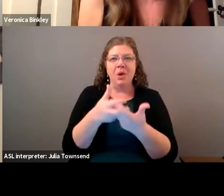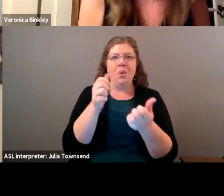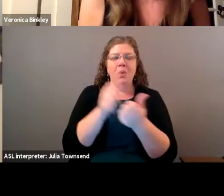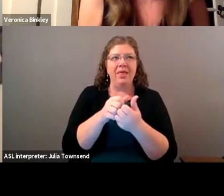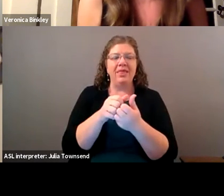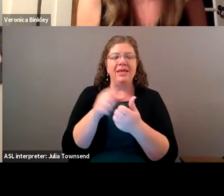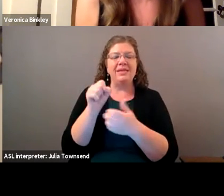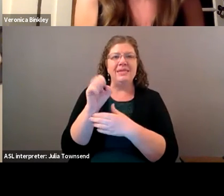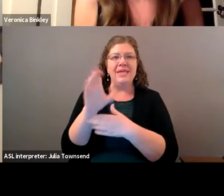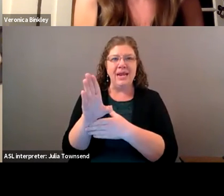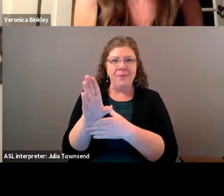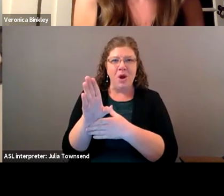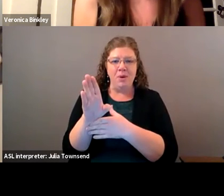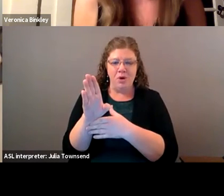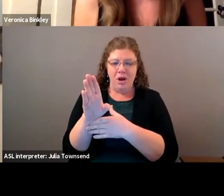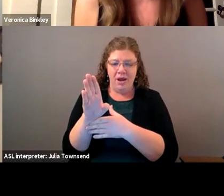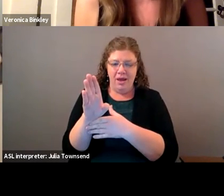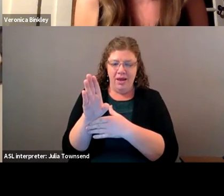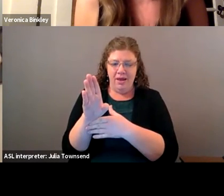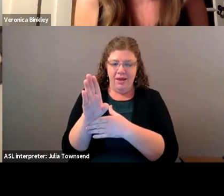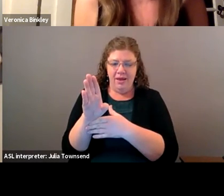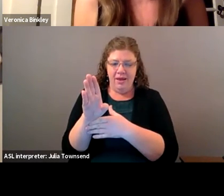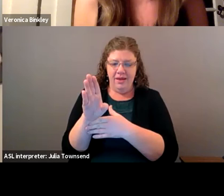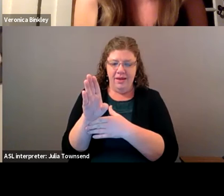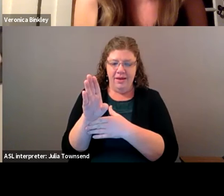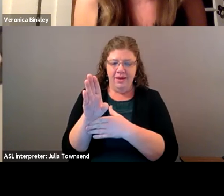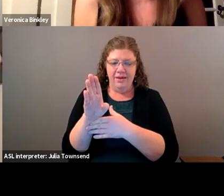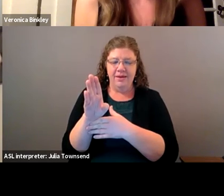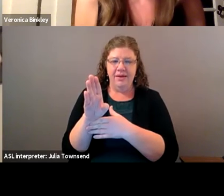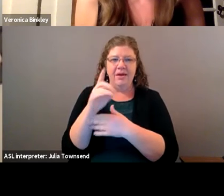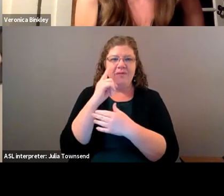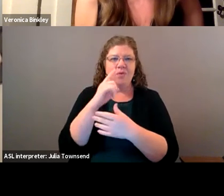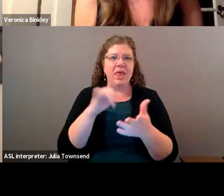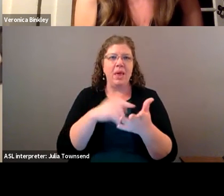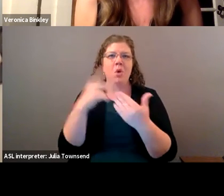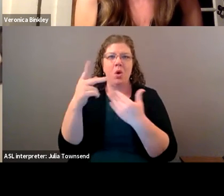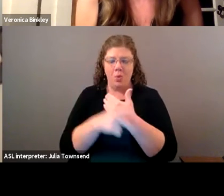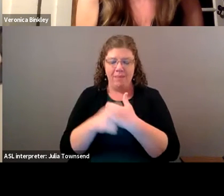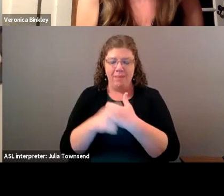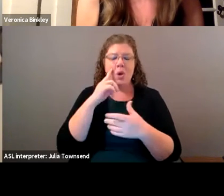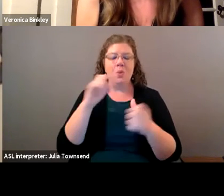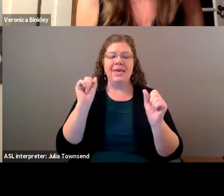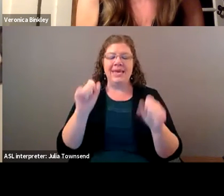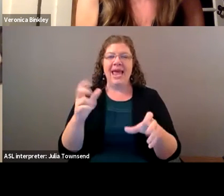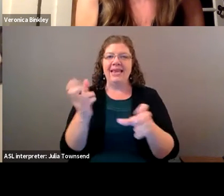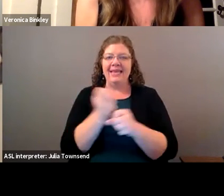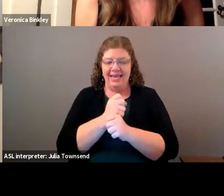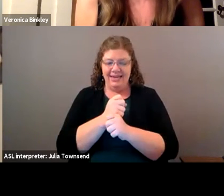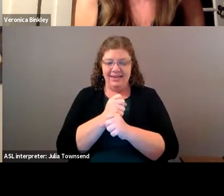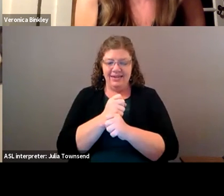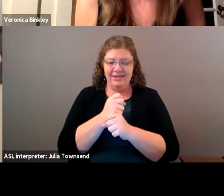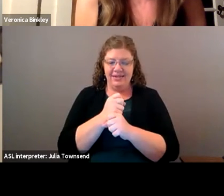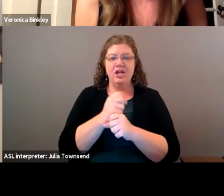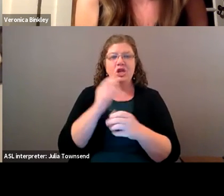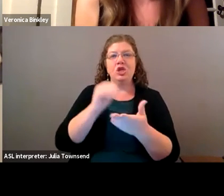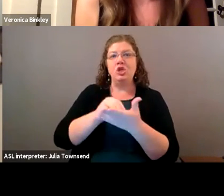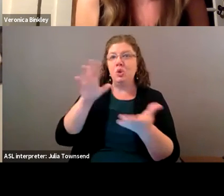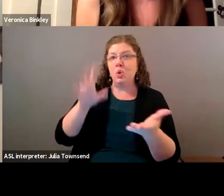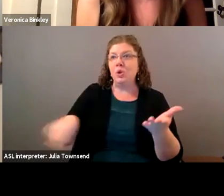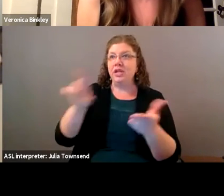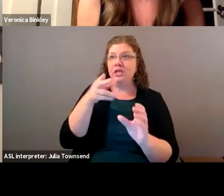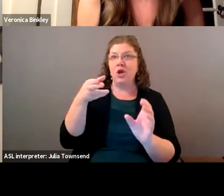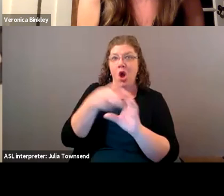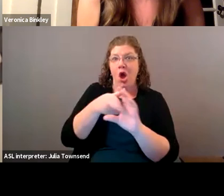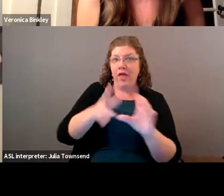por medio de la biblioteca pública y el programa de juego para que los estudiantes puedan entrar